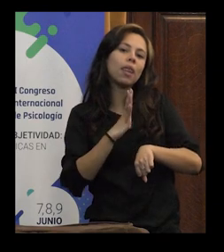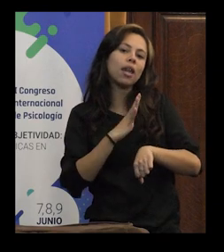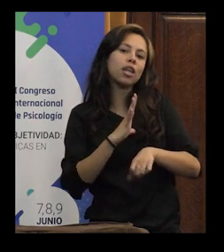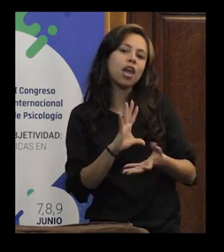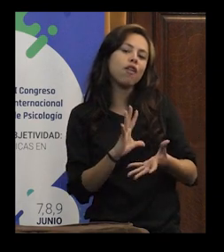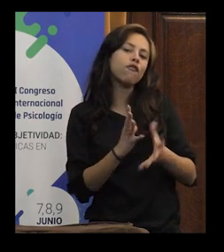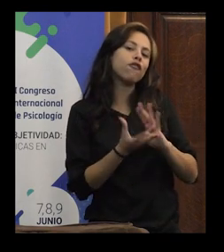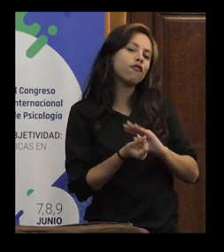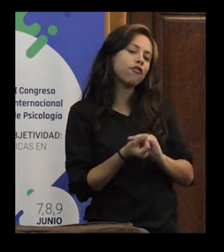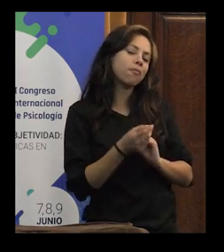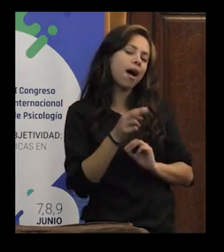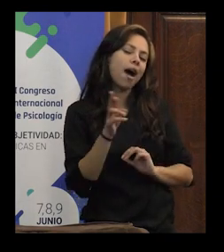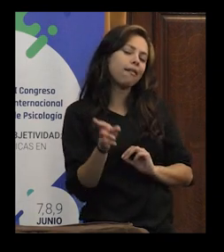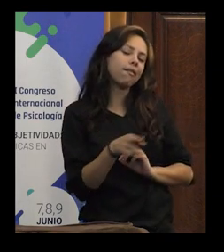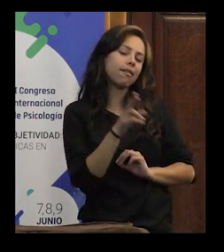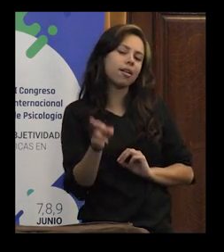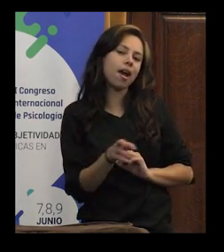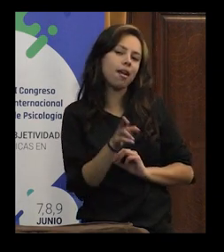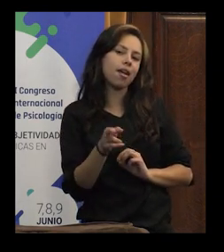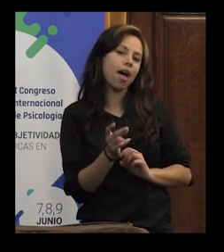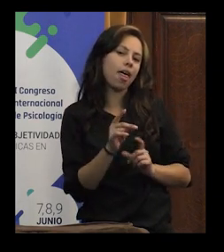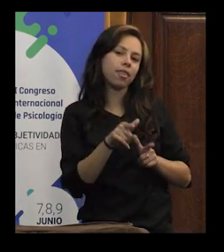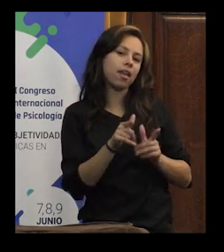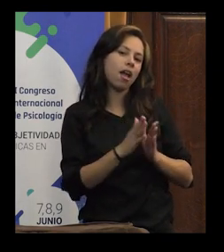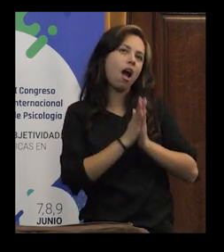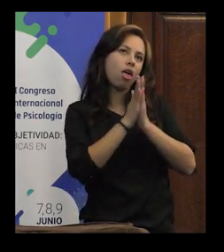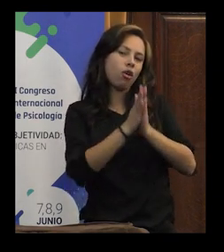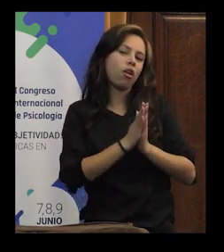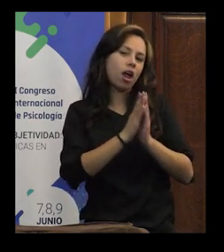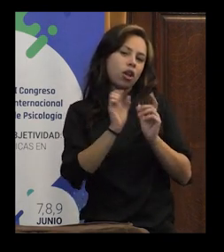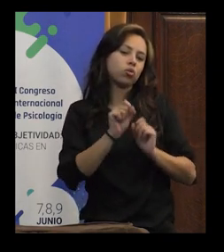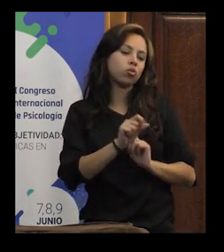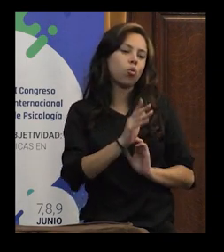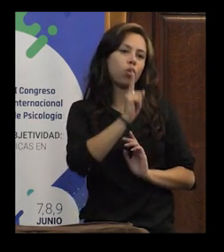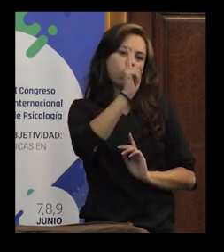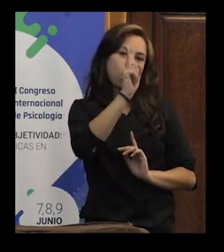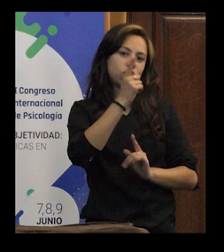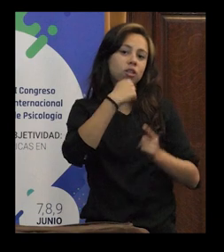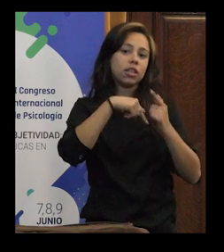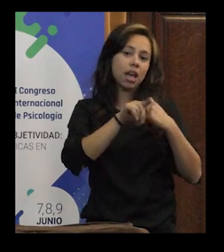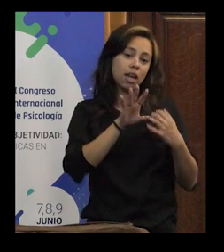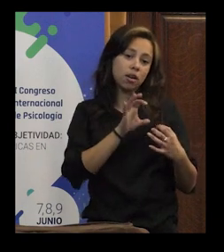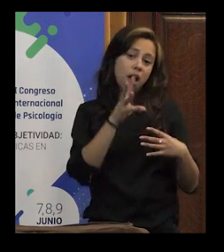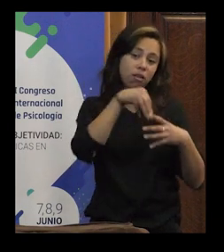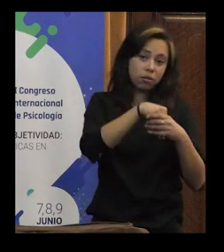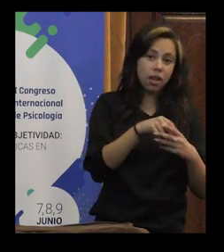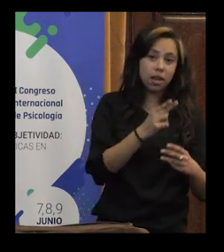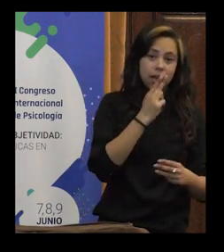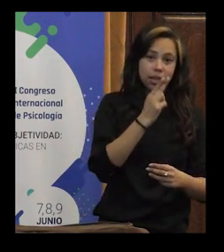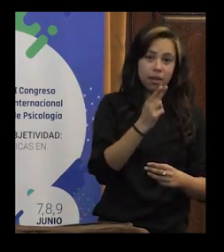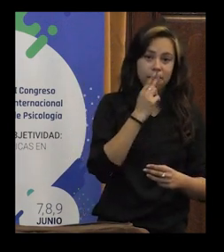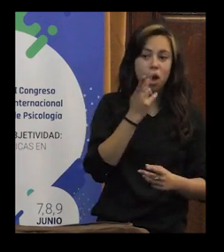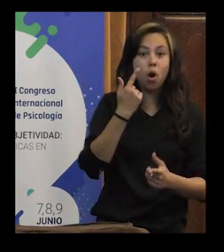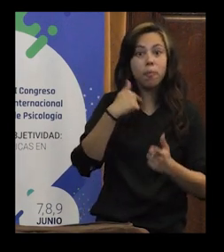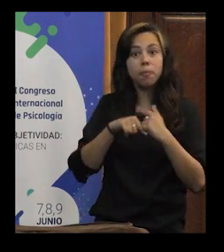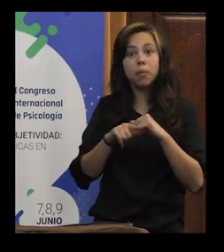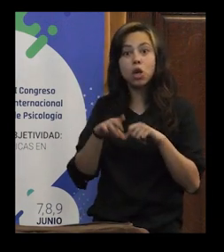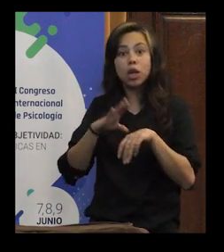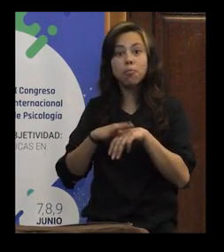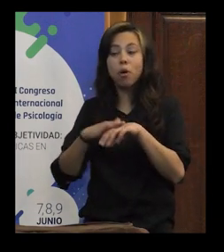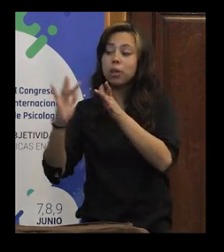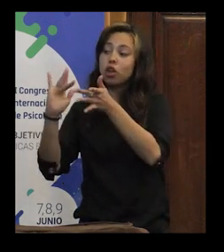las Américas, pero importada a Europa, pronto se convirtió em um hábito